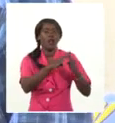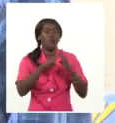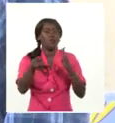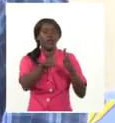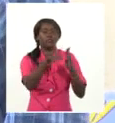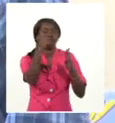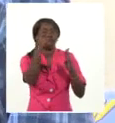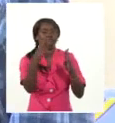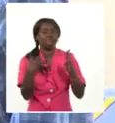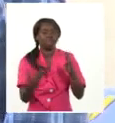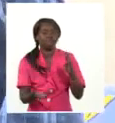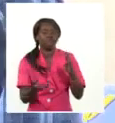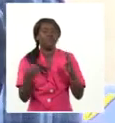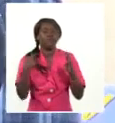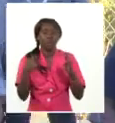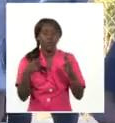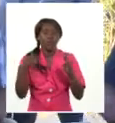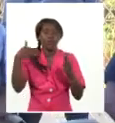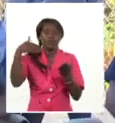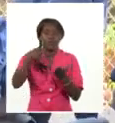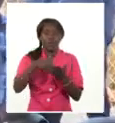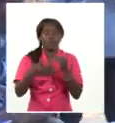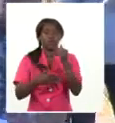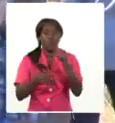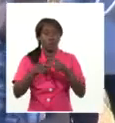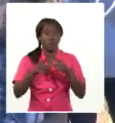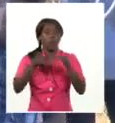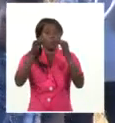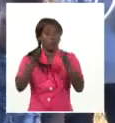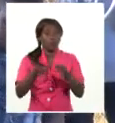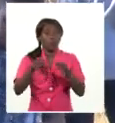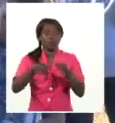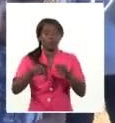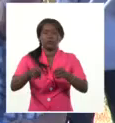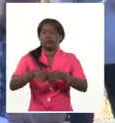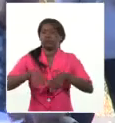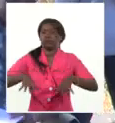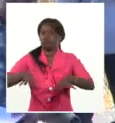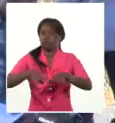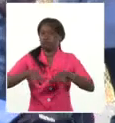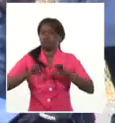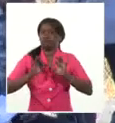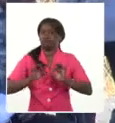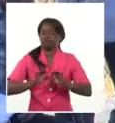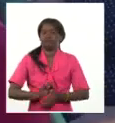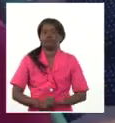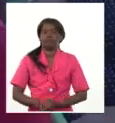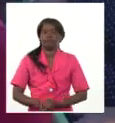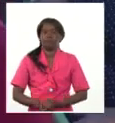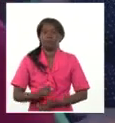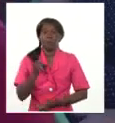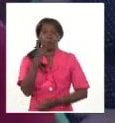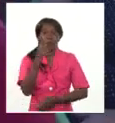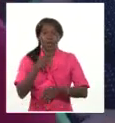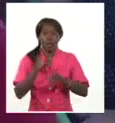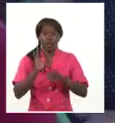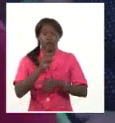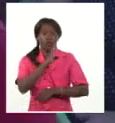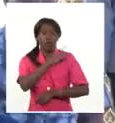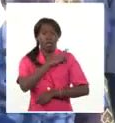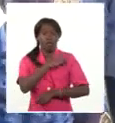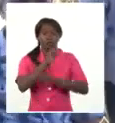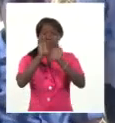del Barrio porque tenemos problemas durante el encuentro snai Miguel colina primer Secretario del partido en Villa Clara y